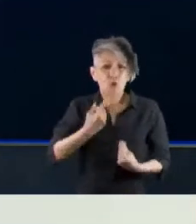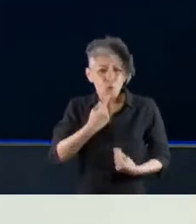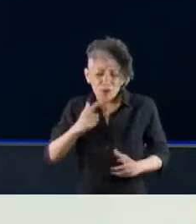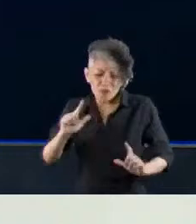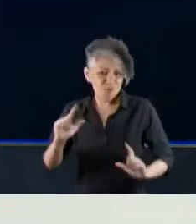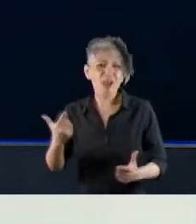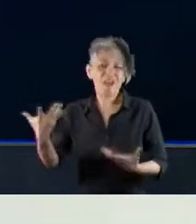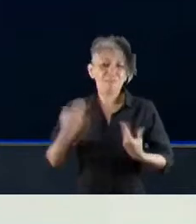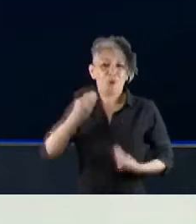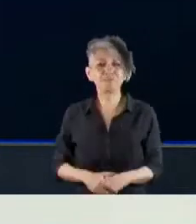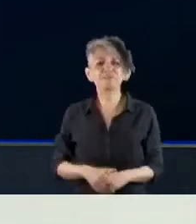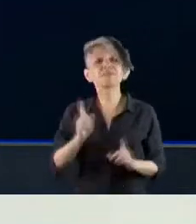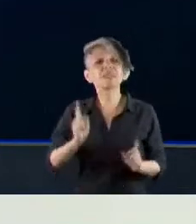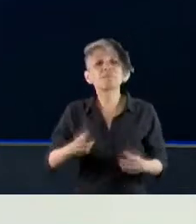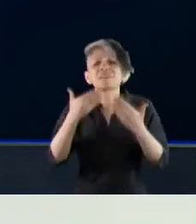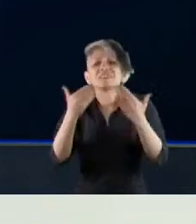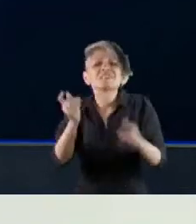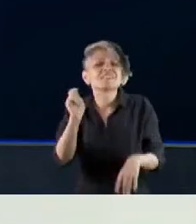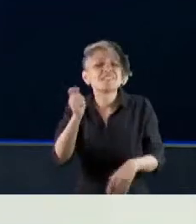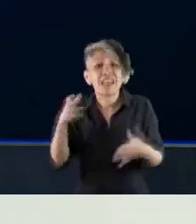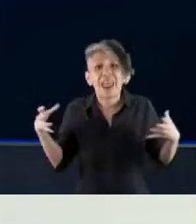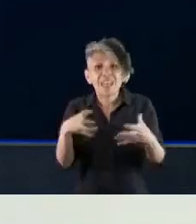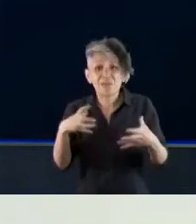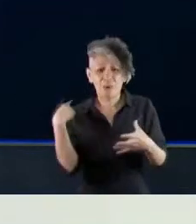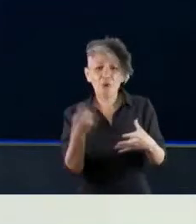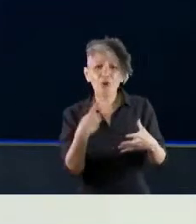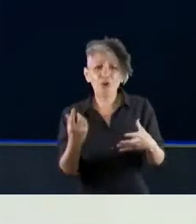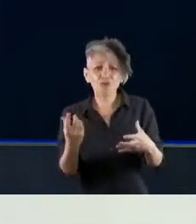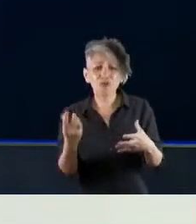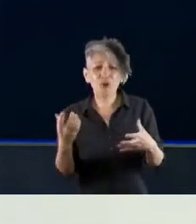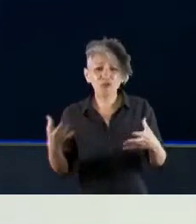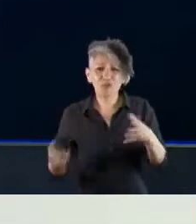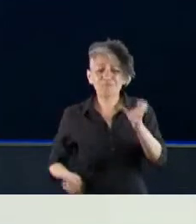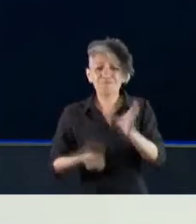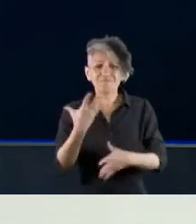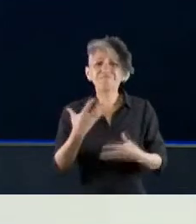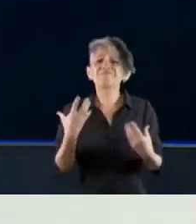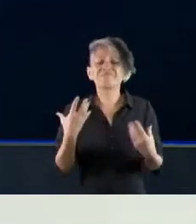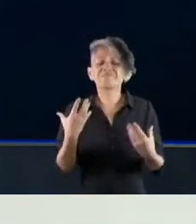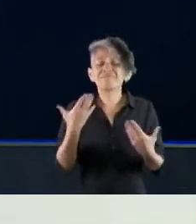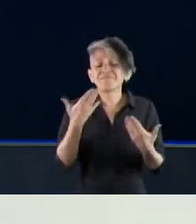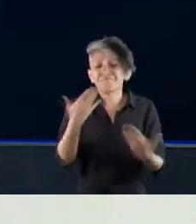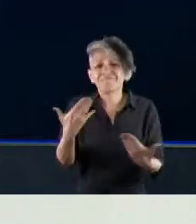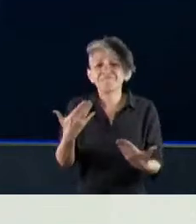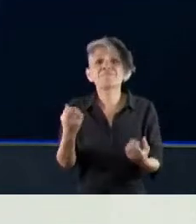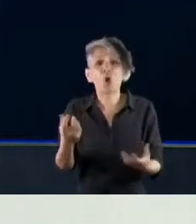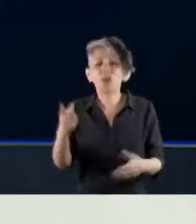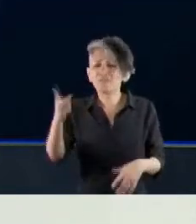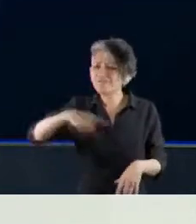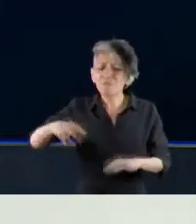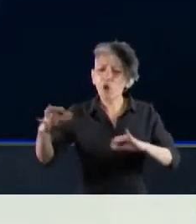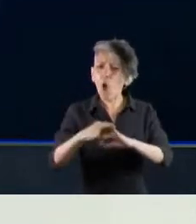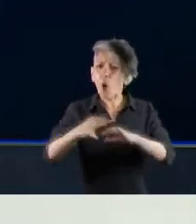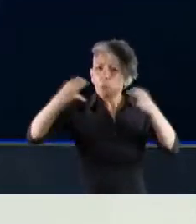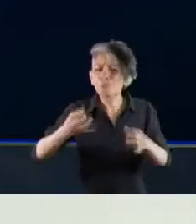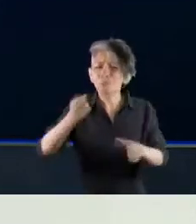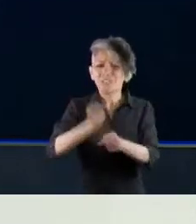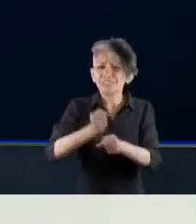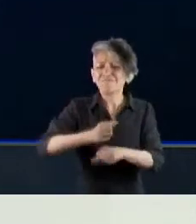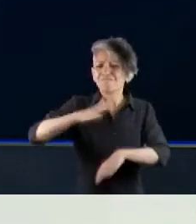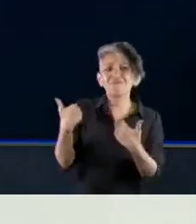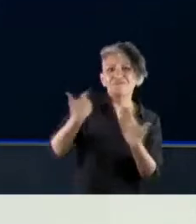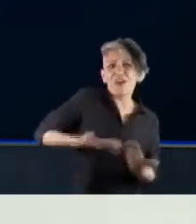inversión importante. Al contrario, estamos haciendo que la inversión se vaya del país. Entonces, lo que tenemos ahora de